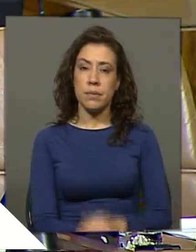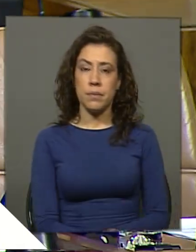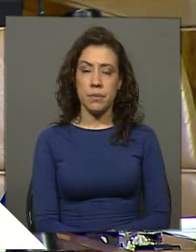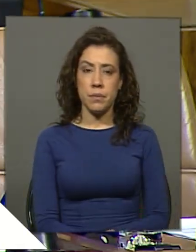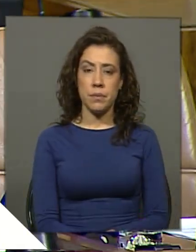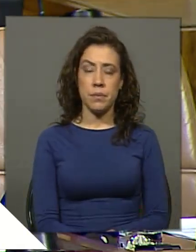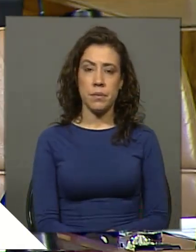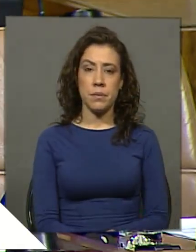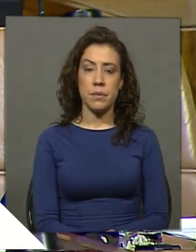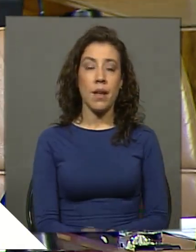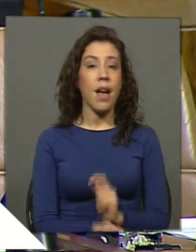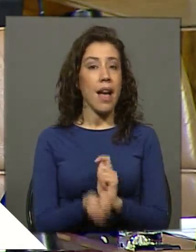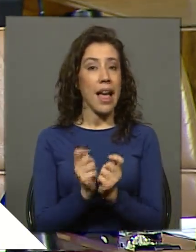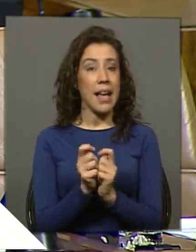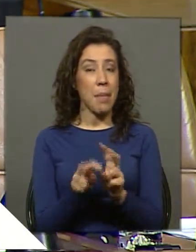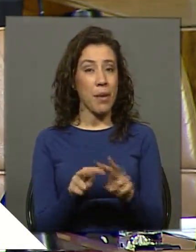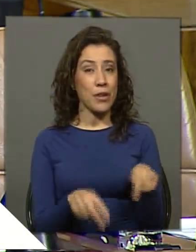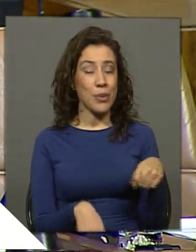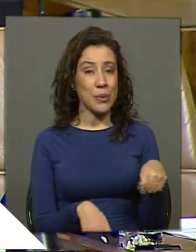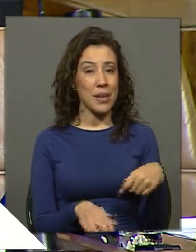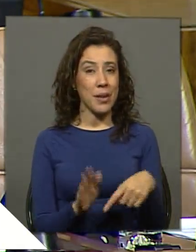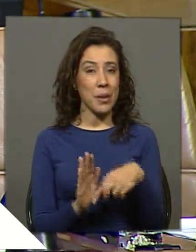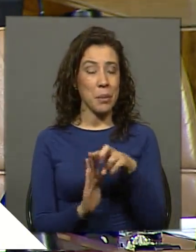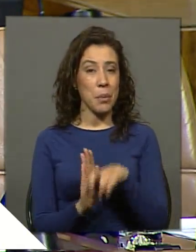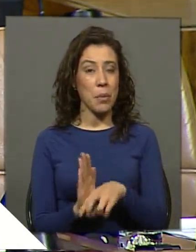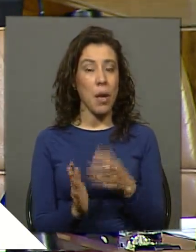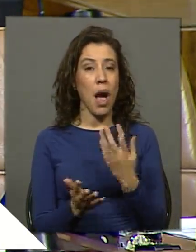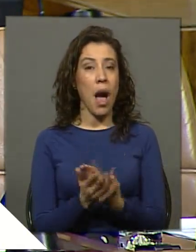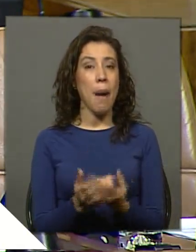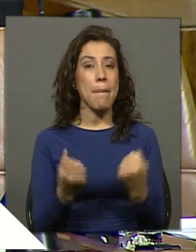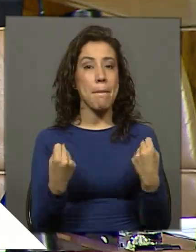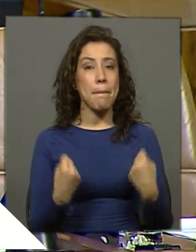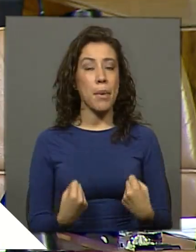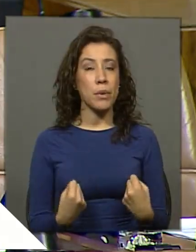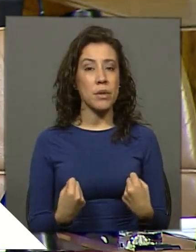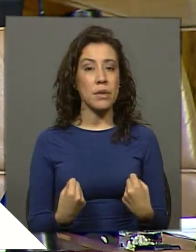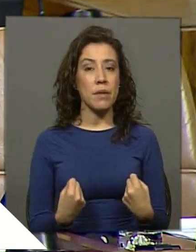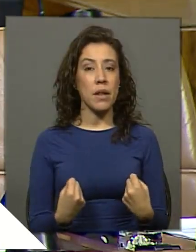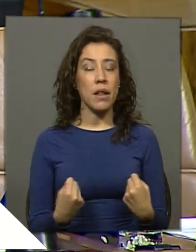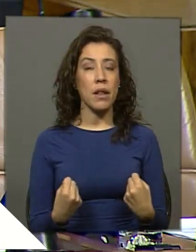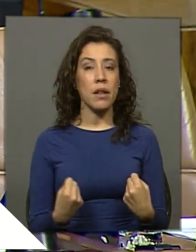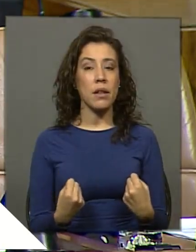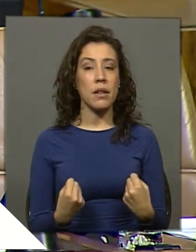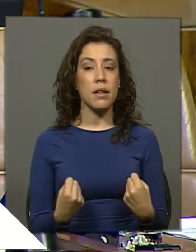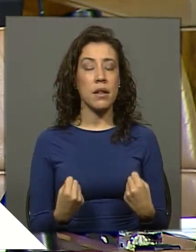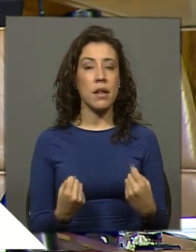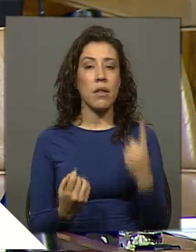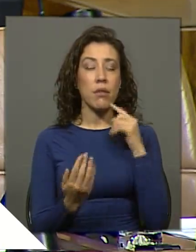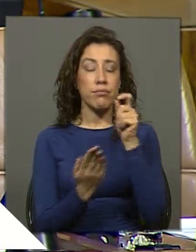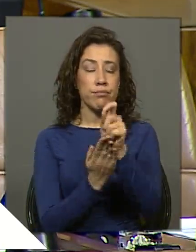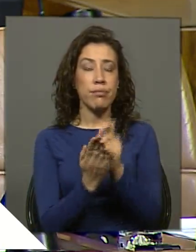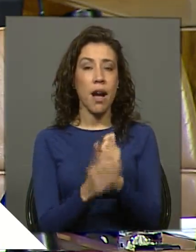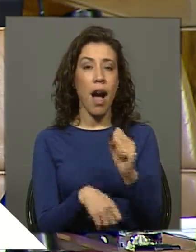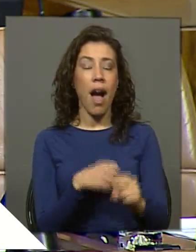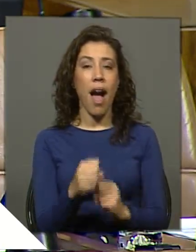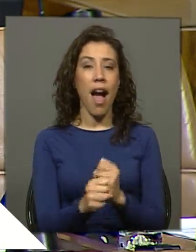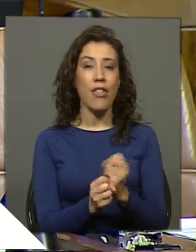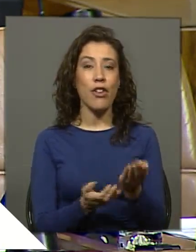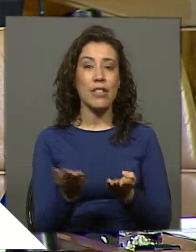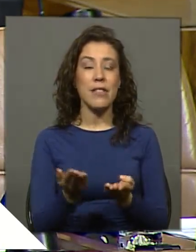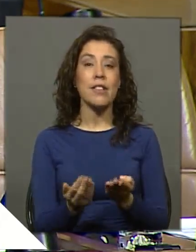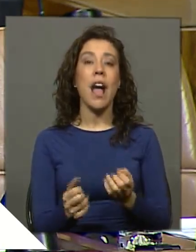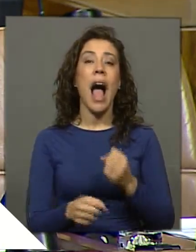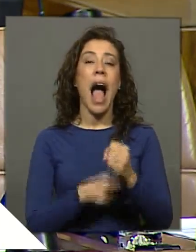dentro de las modificaciones del senado a esta iniciativa se encuentra la posibilidad de computar a los años de servicio los años